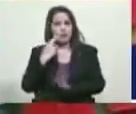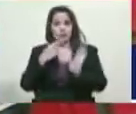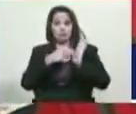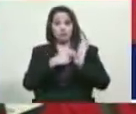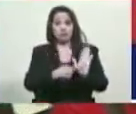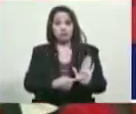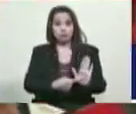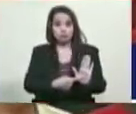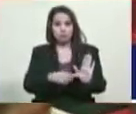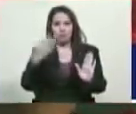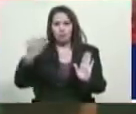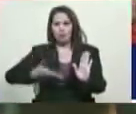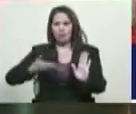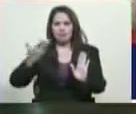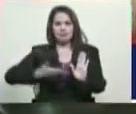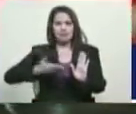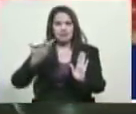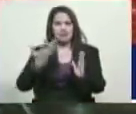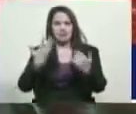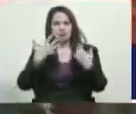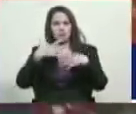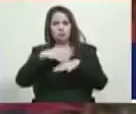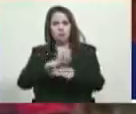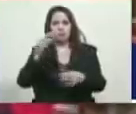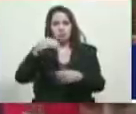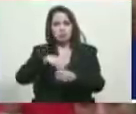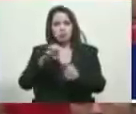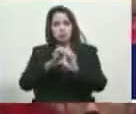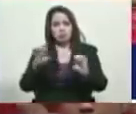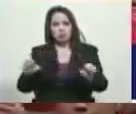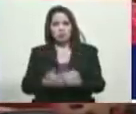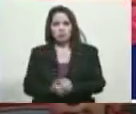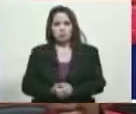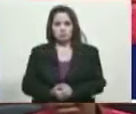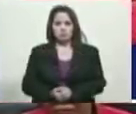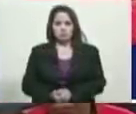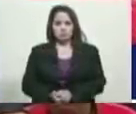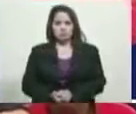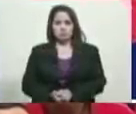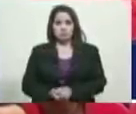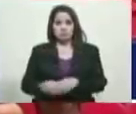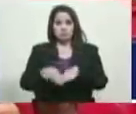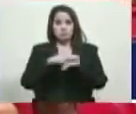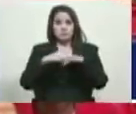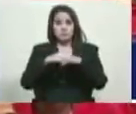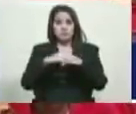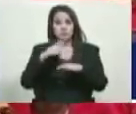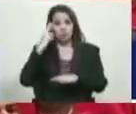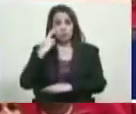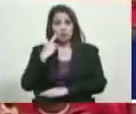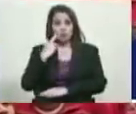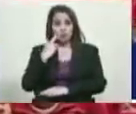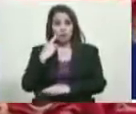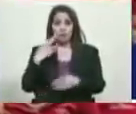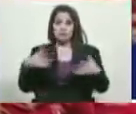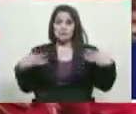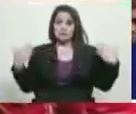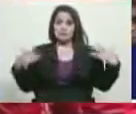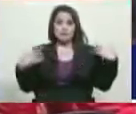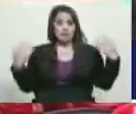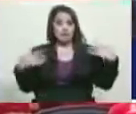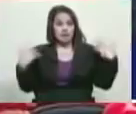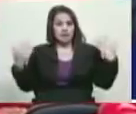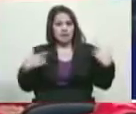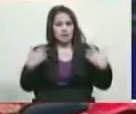demostración de la inclusión educativa. La misión Riva celebra este acto en